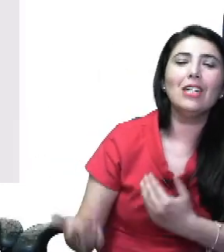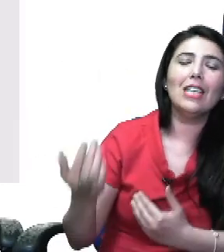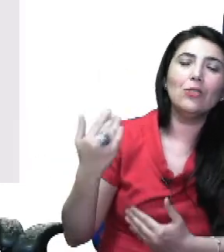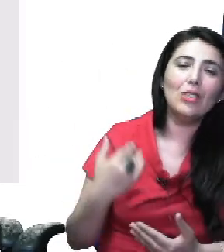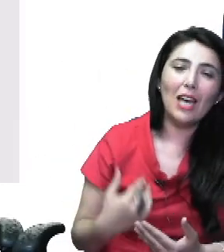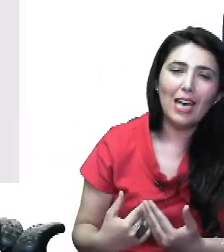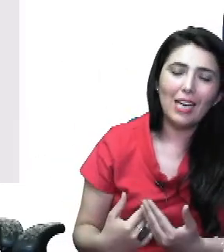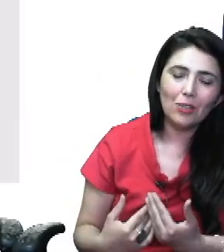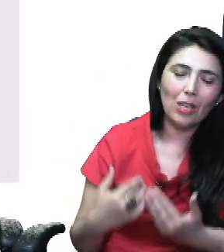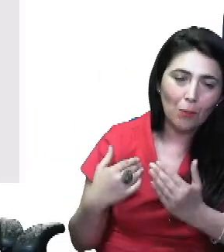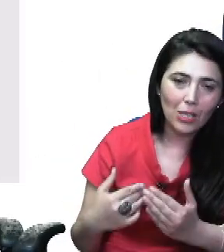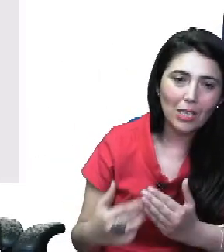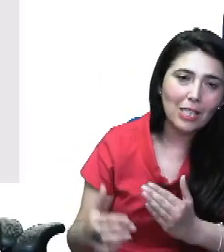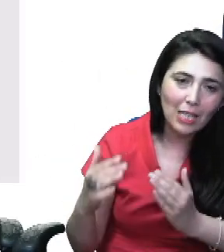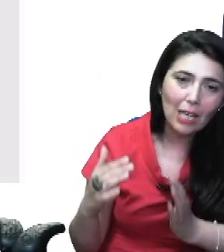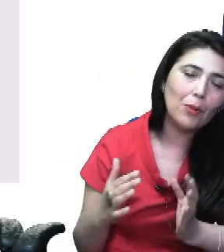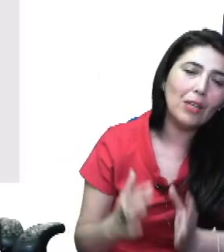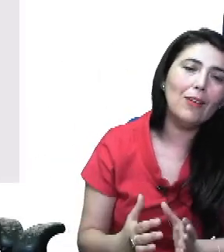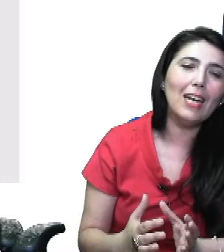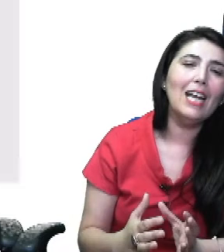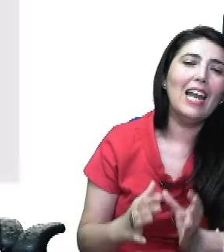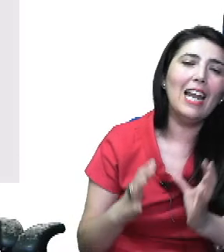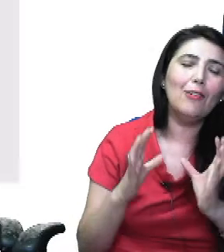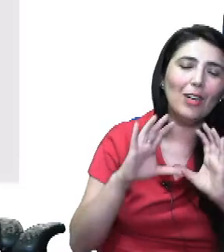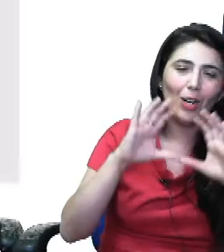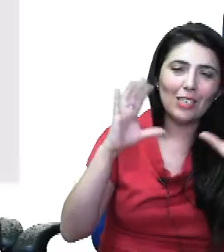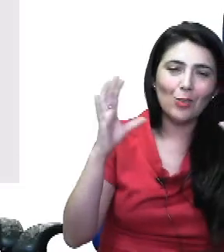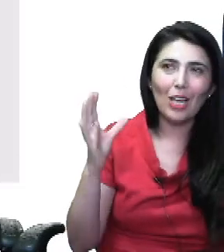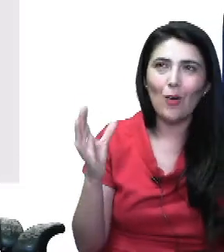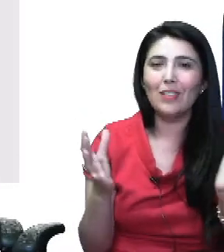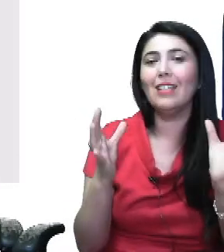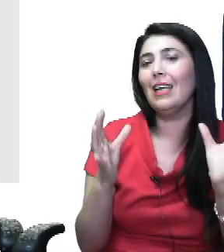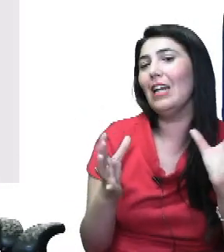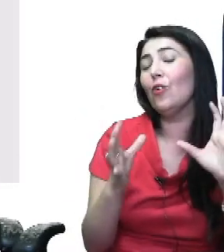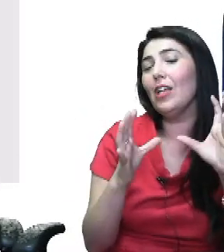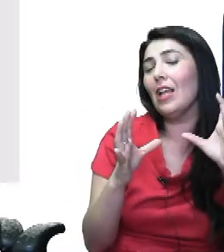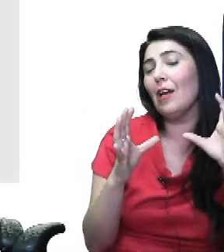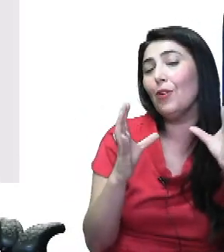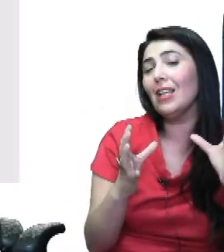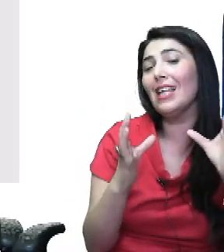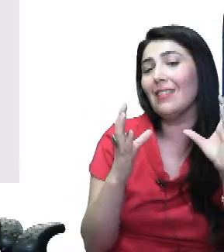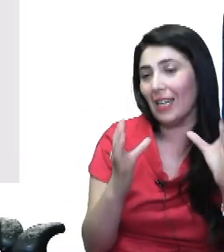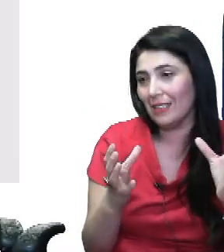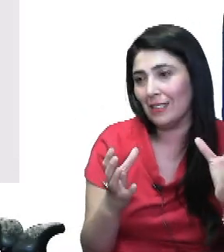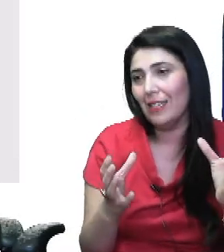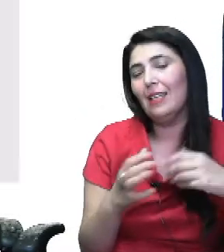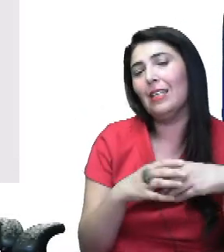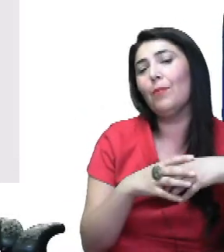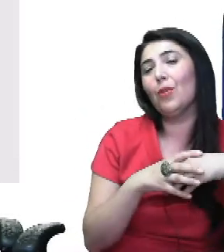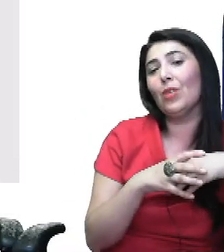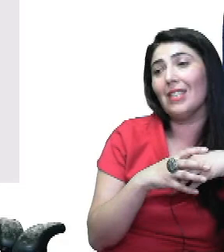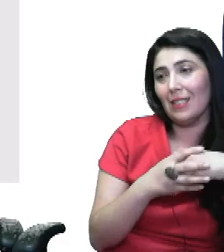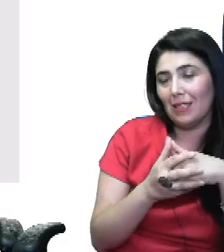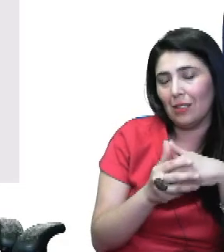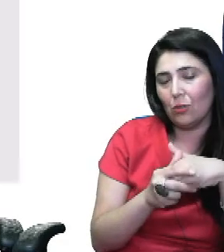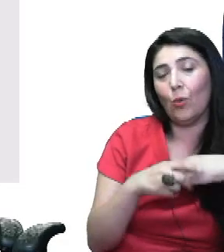Otra cosa que está asociada a esto y que es muy interesante es poder ver la organización que ellos hacen de las fuentes de estrés después